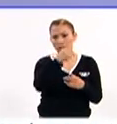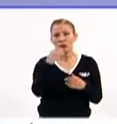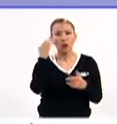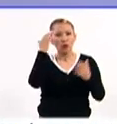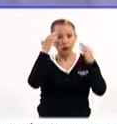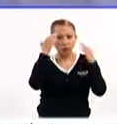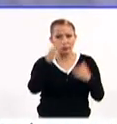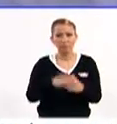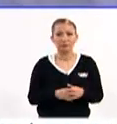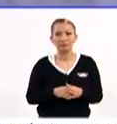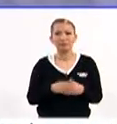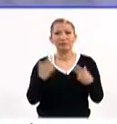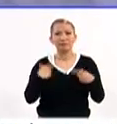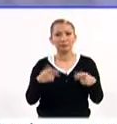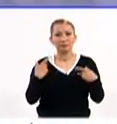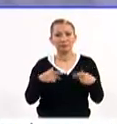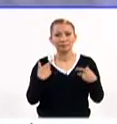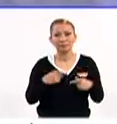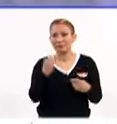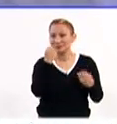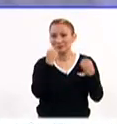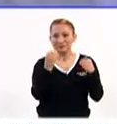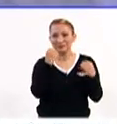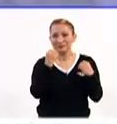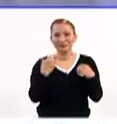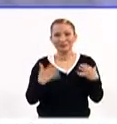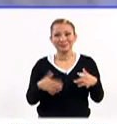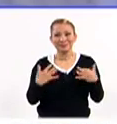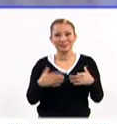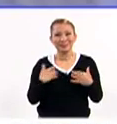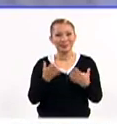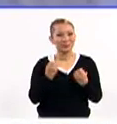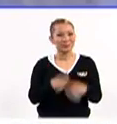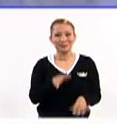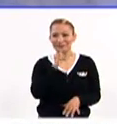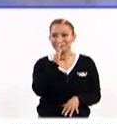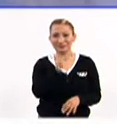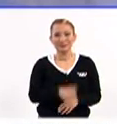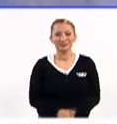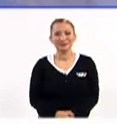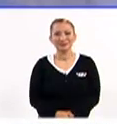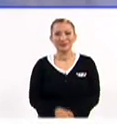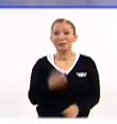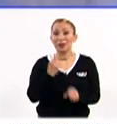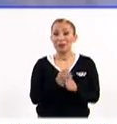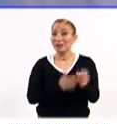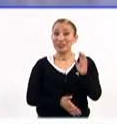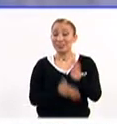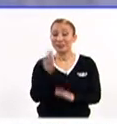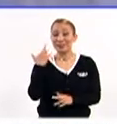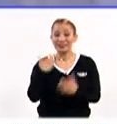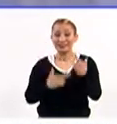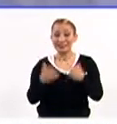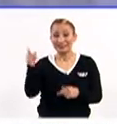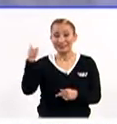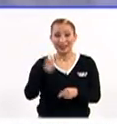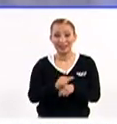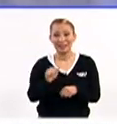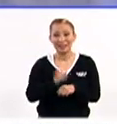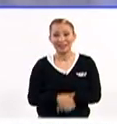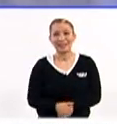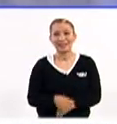conocer, gente y comida que es imperdible, ¿no? ¿Qué es lo primero que vas a hacer cuando regreses?